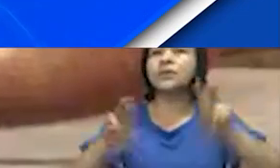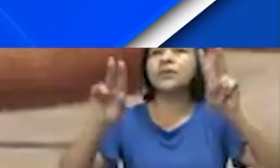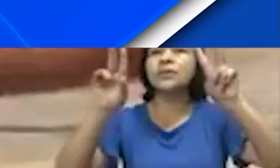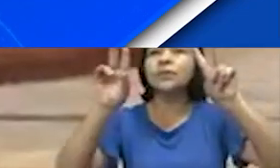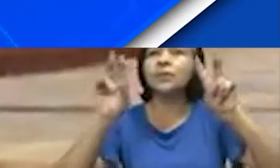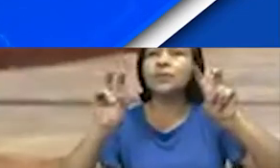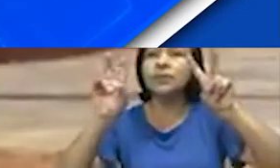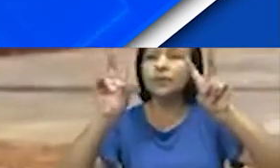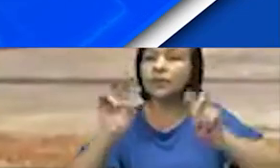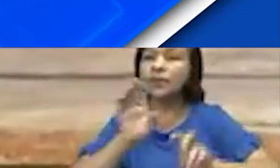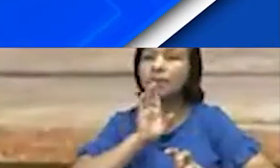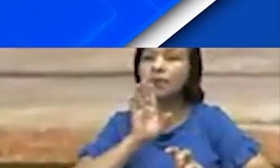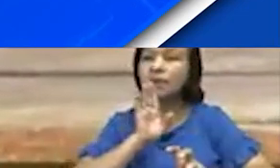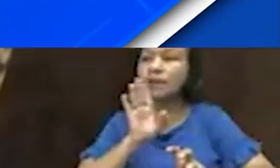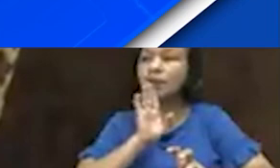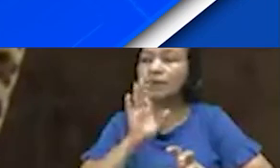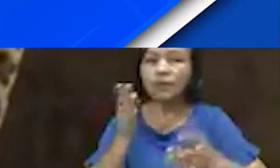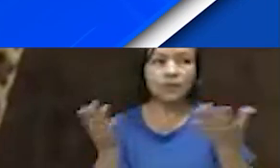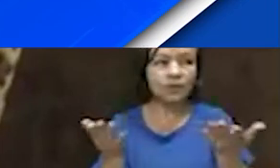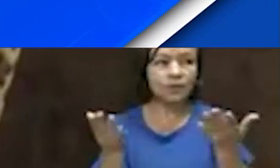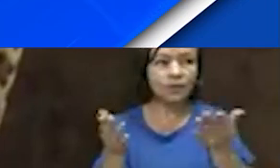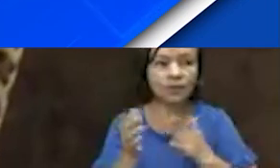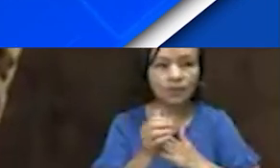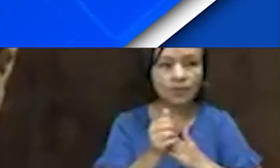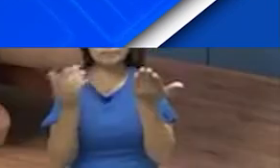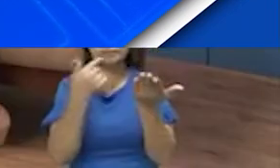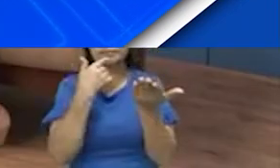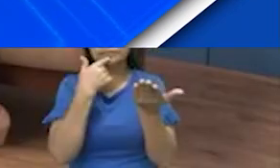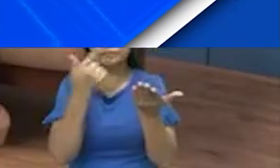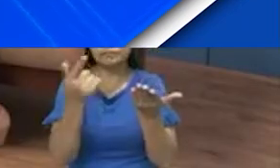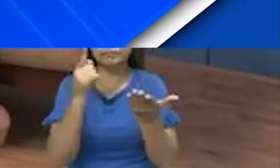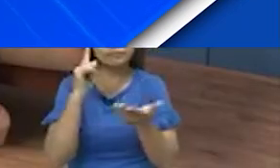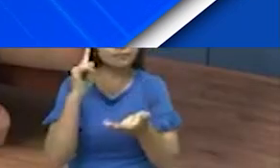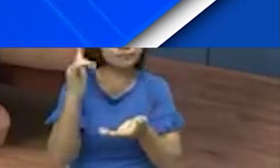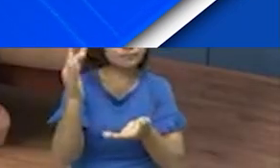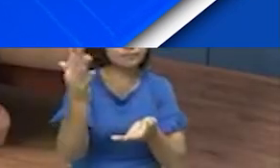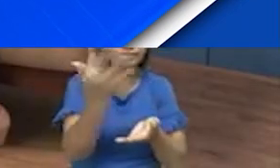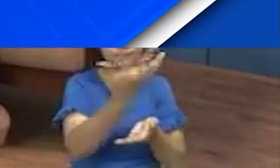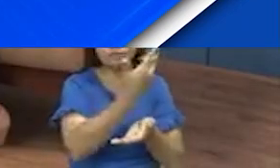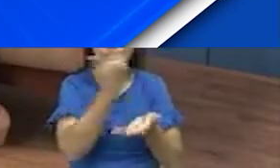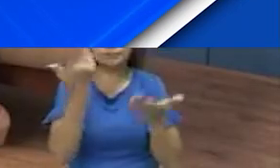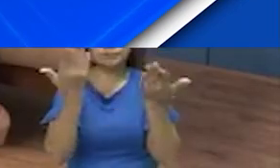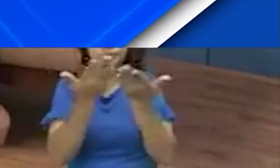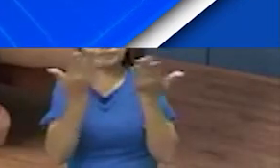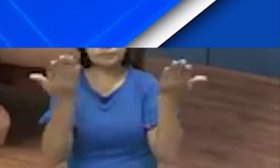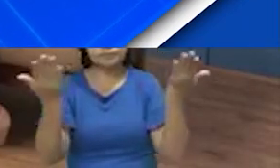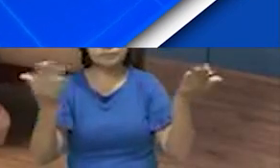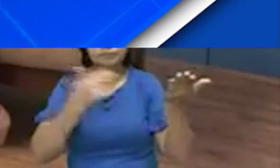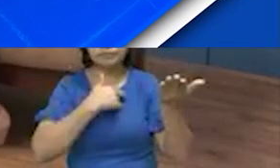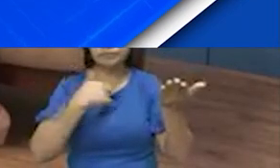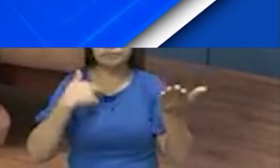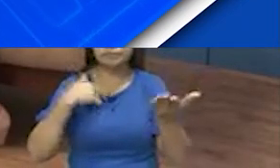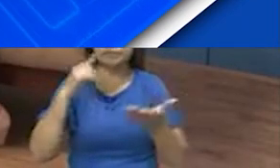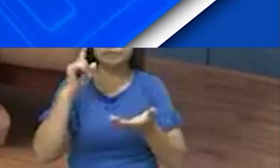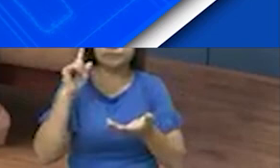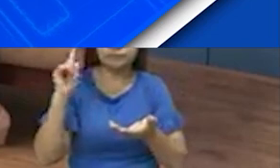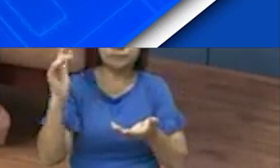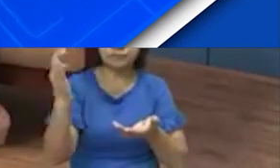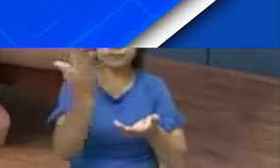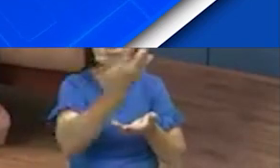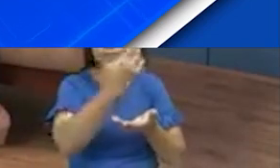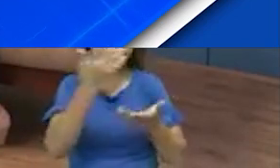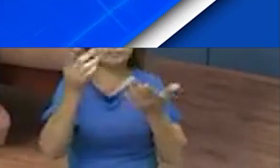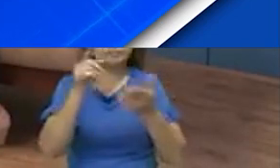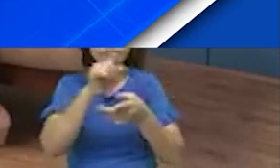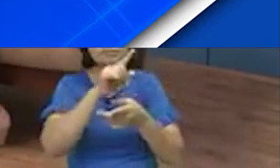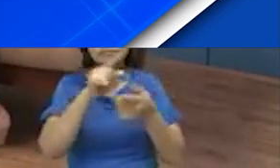atención al público que brinda el parque zoológico nacional estaba todo tiene su itinerario todo en el zoológico